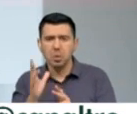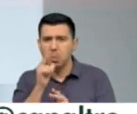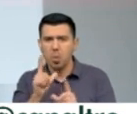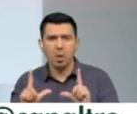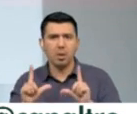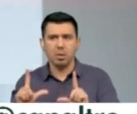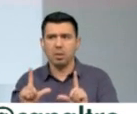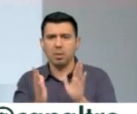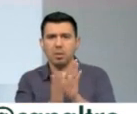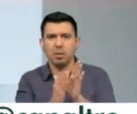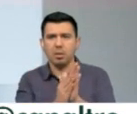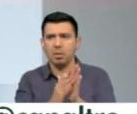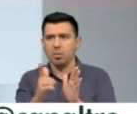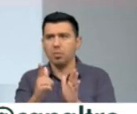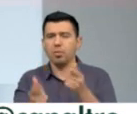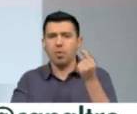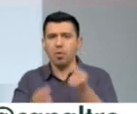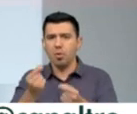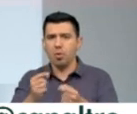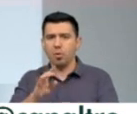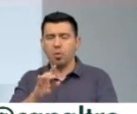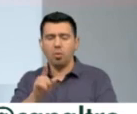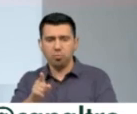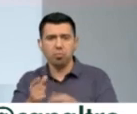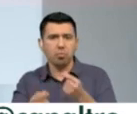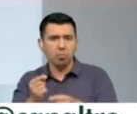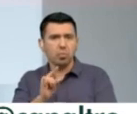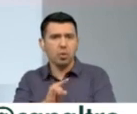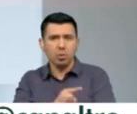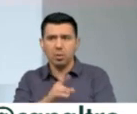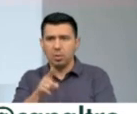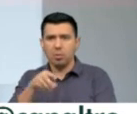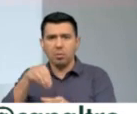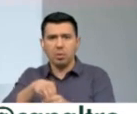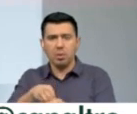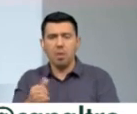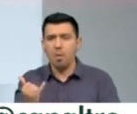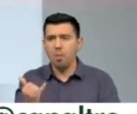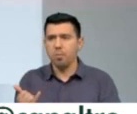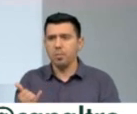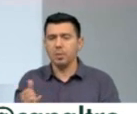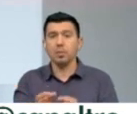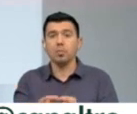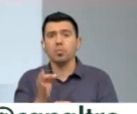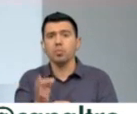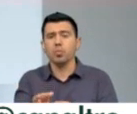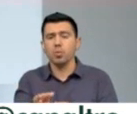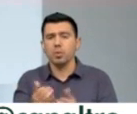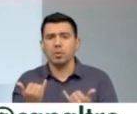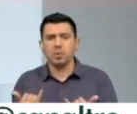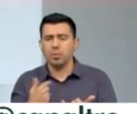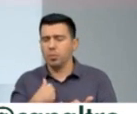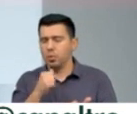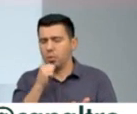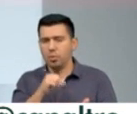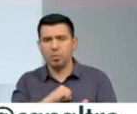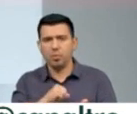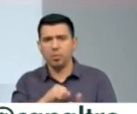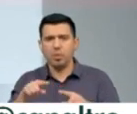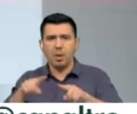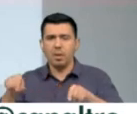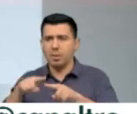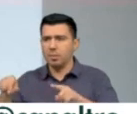que la contraloría estuviera ocupando esas instalaciones y la verdad es que técnicamente el municipio no tiene el espacio es